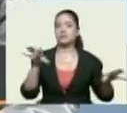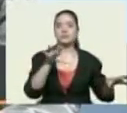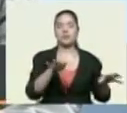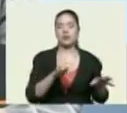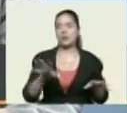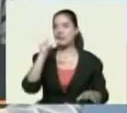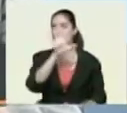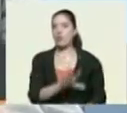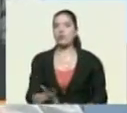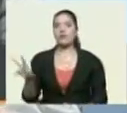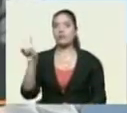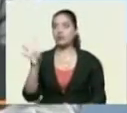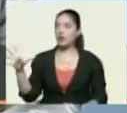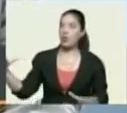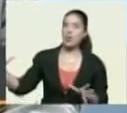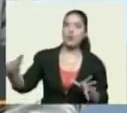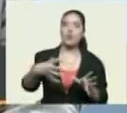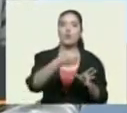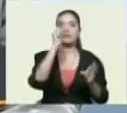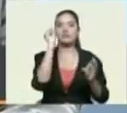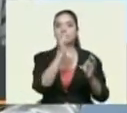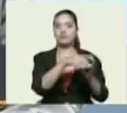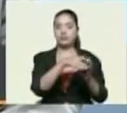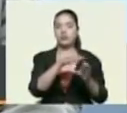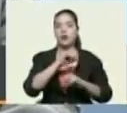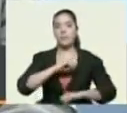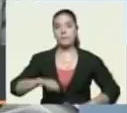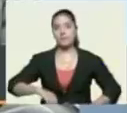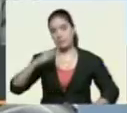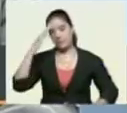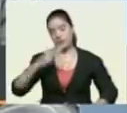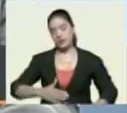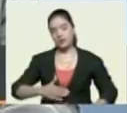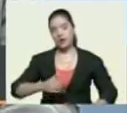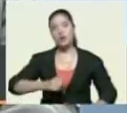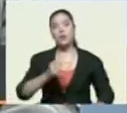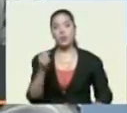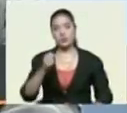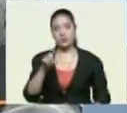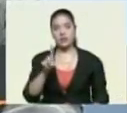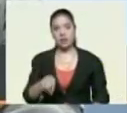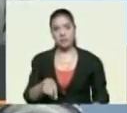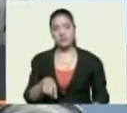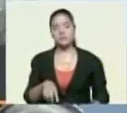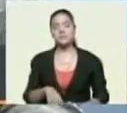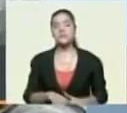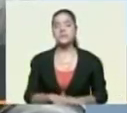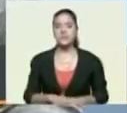lugares de Venezuela por organismos policiales y militares. ¿Qué queremos con esto? La